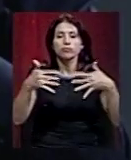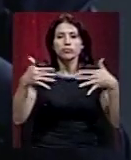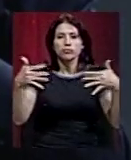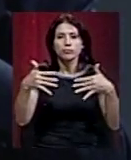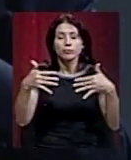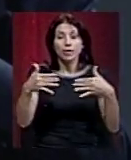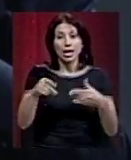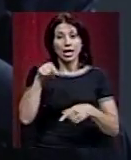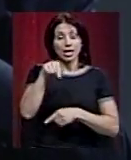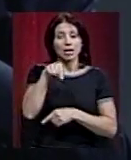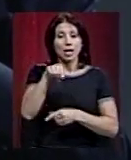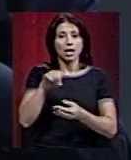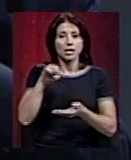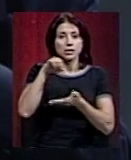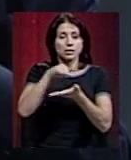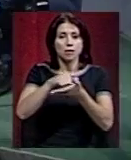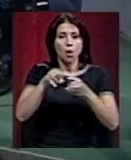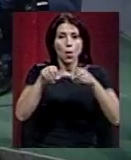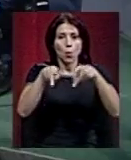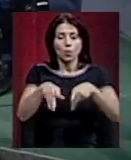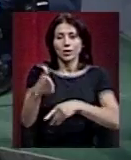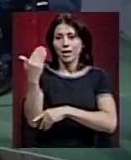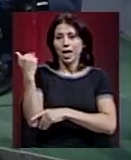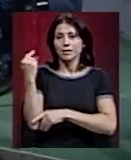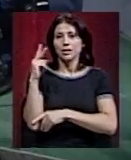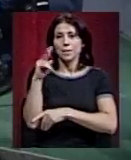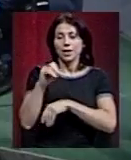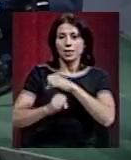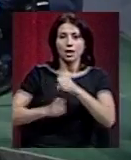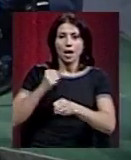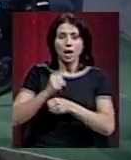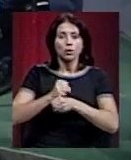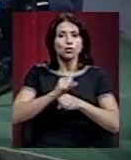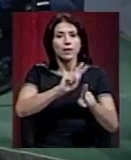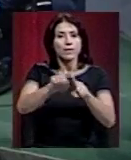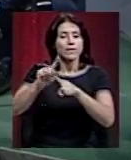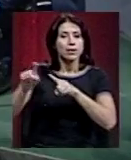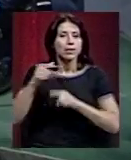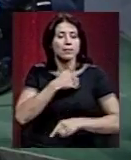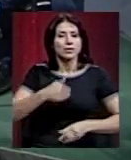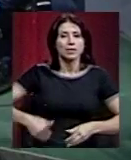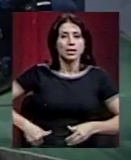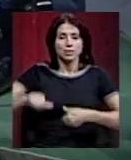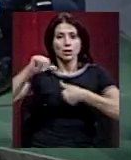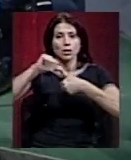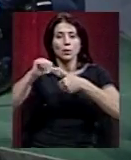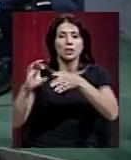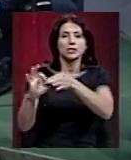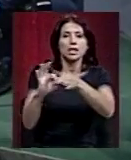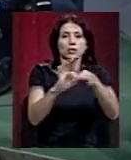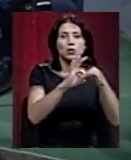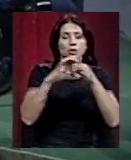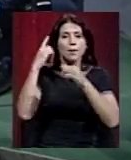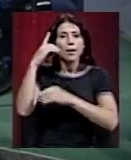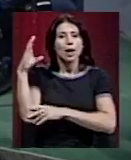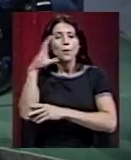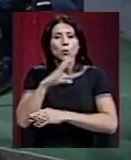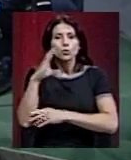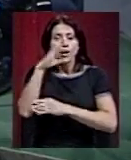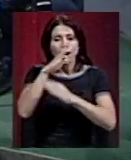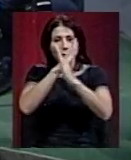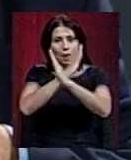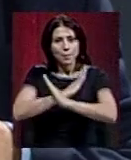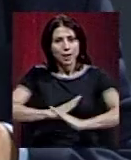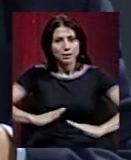esta ocasión, hace 20 años, los presidentes de Centroamérica se asocian para buscar la paz. Una paz